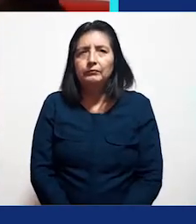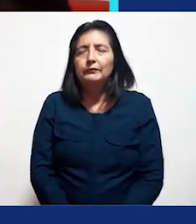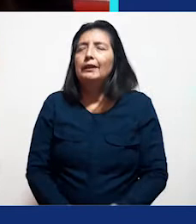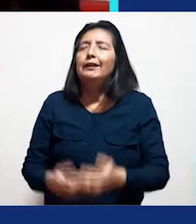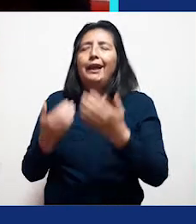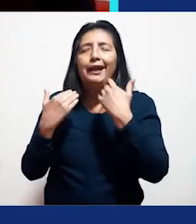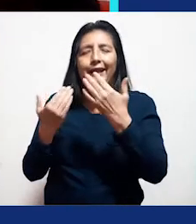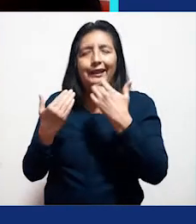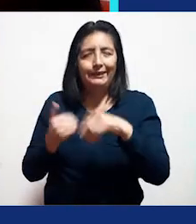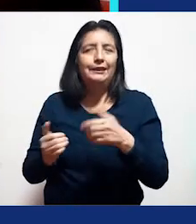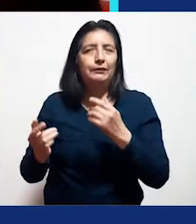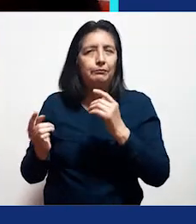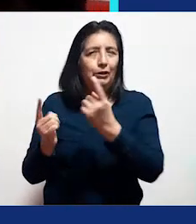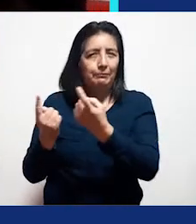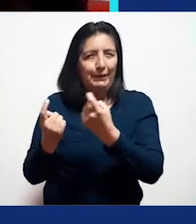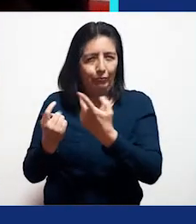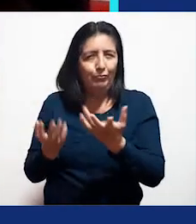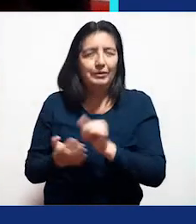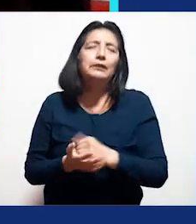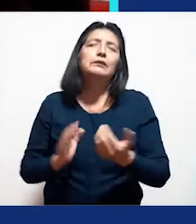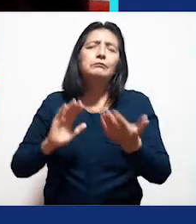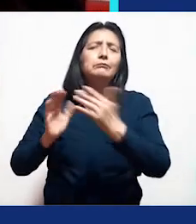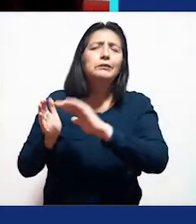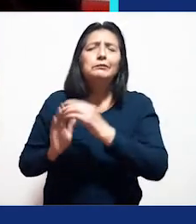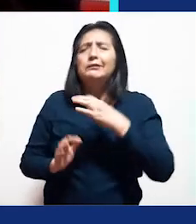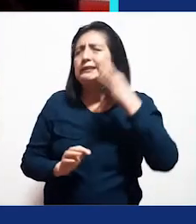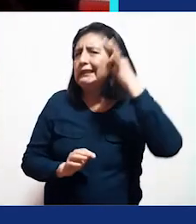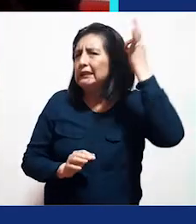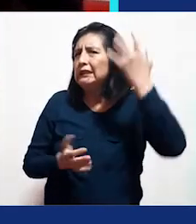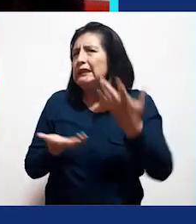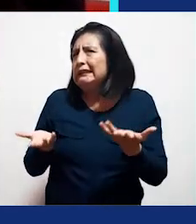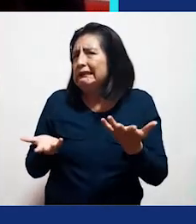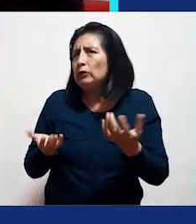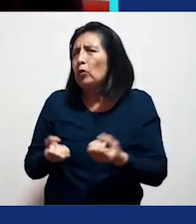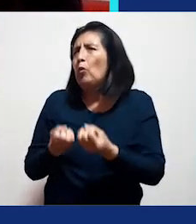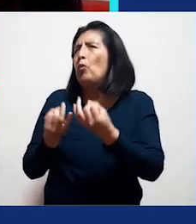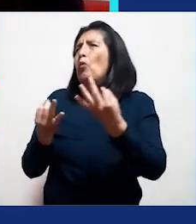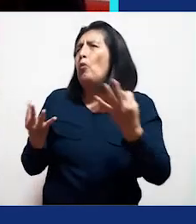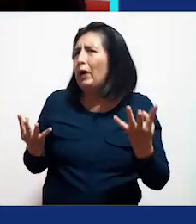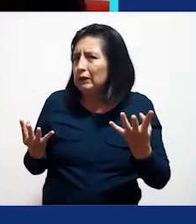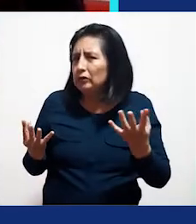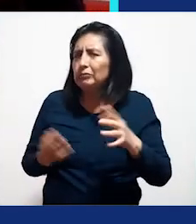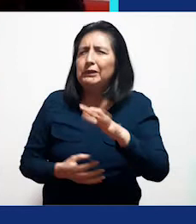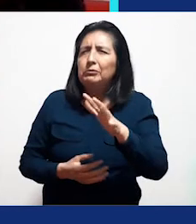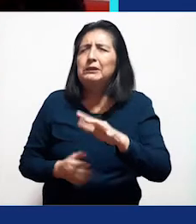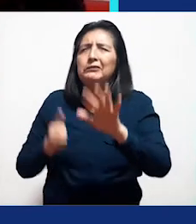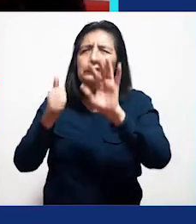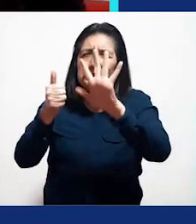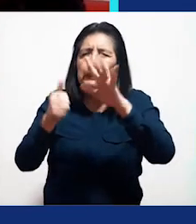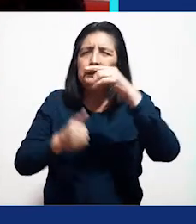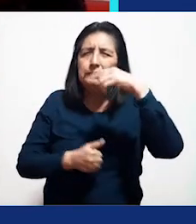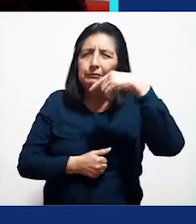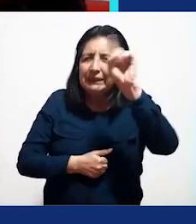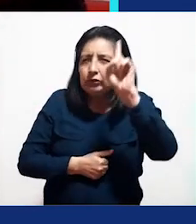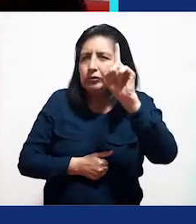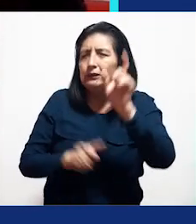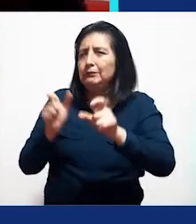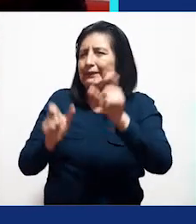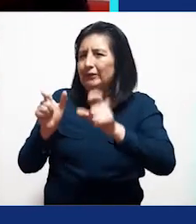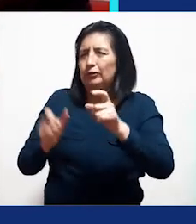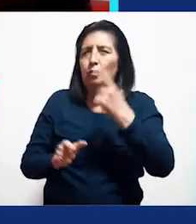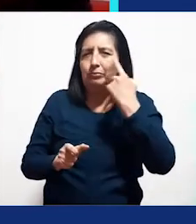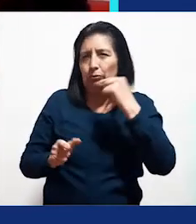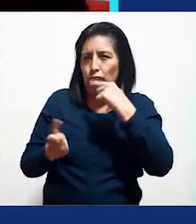Sí, muchas gracias por la entrevista. Los pueblos indígenas están constituidos por aproximadamente 6 millones de ciudadanos